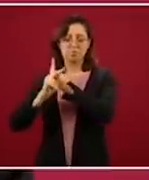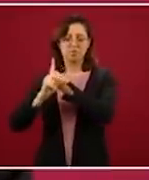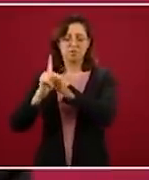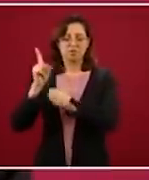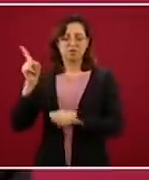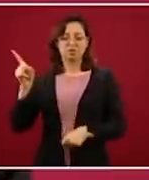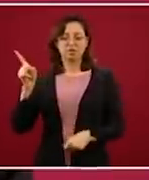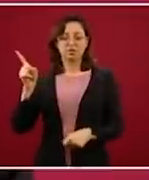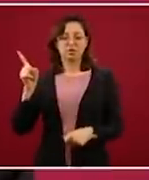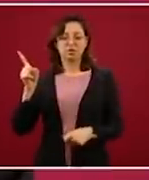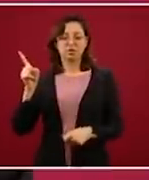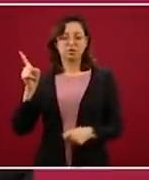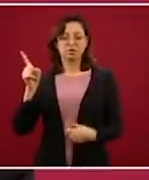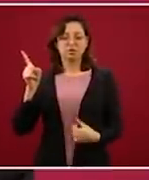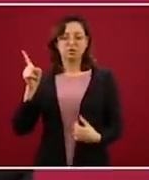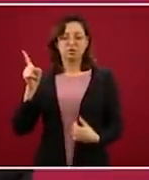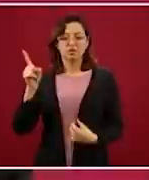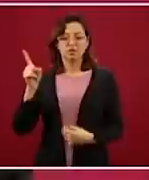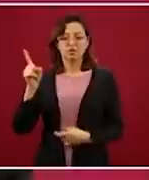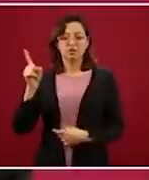tenía